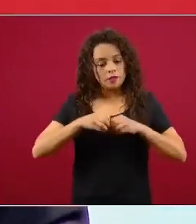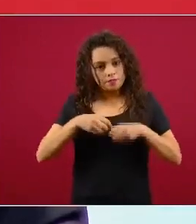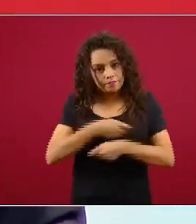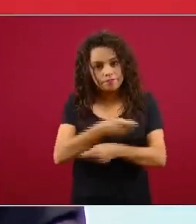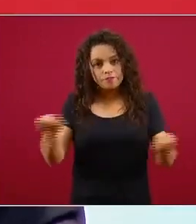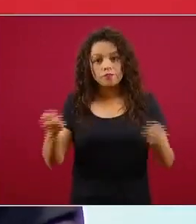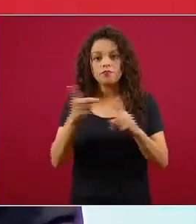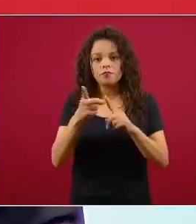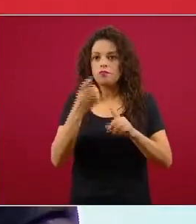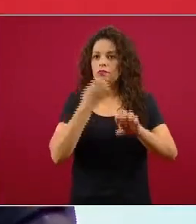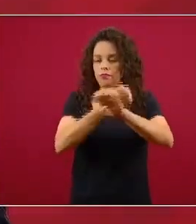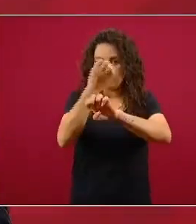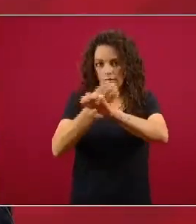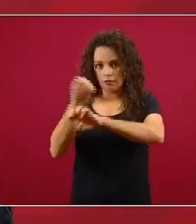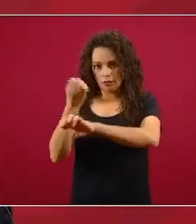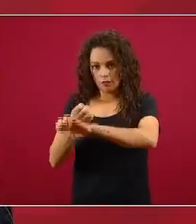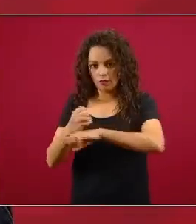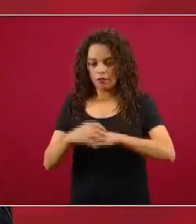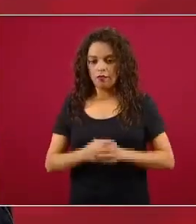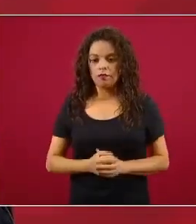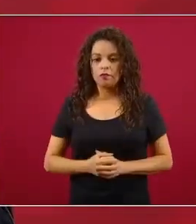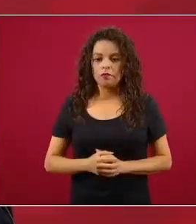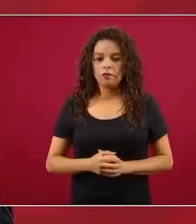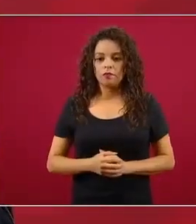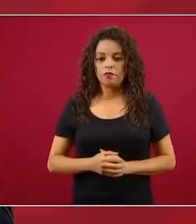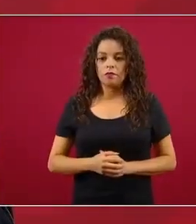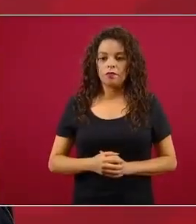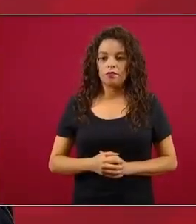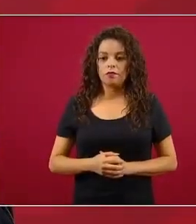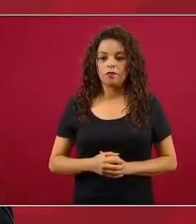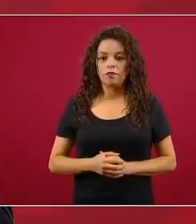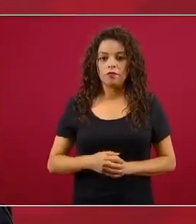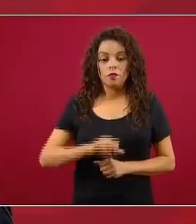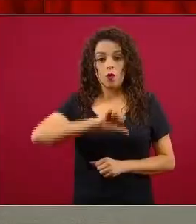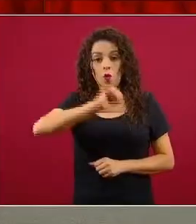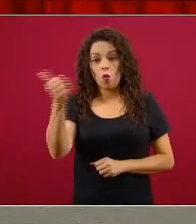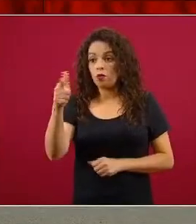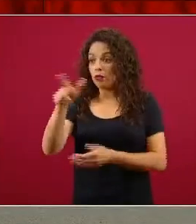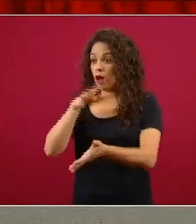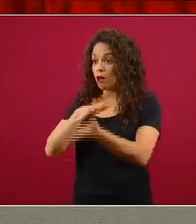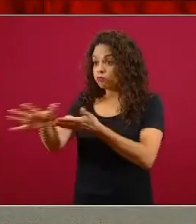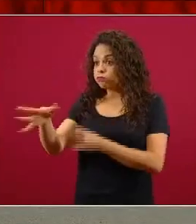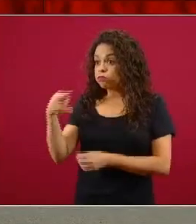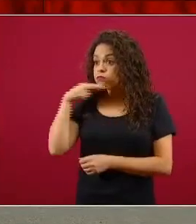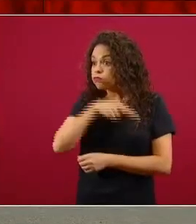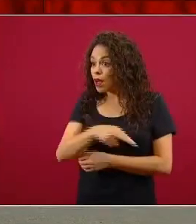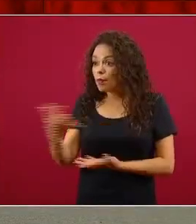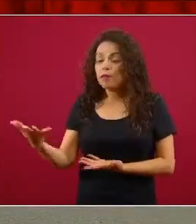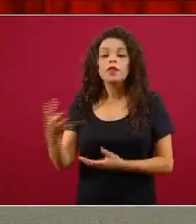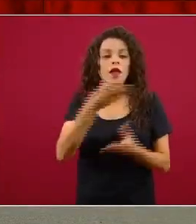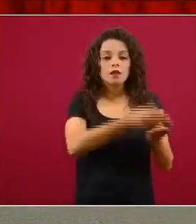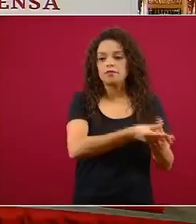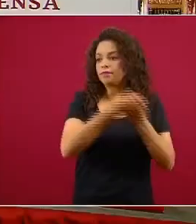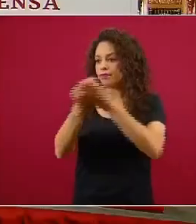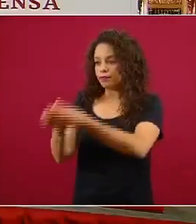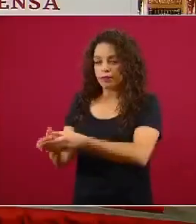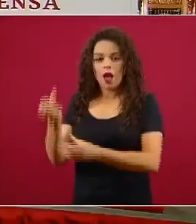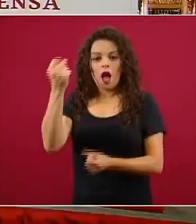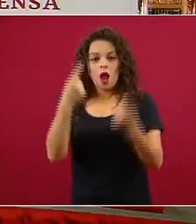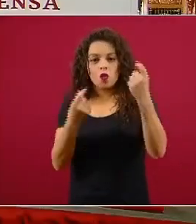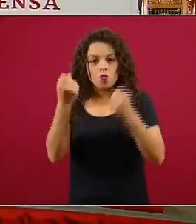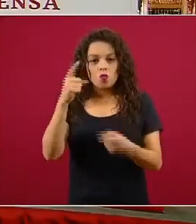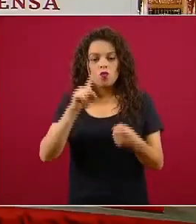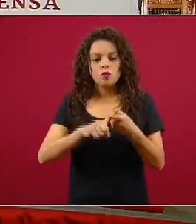tenían todavía excedentes, hacia aquellas en quienes se les agotó más rápidamente. Algunas en donde se agotó fueron